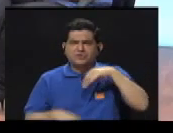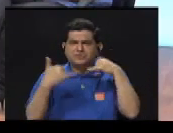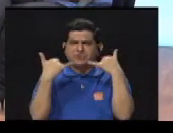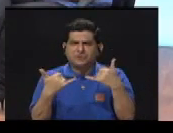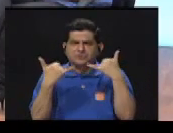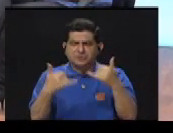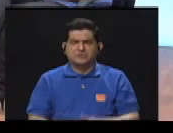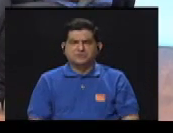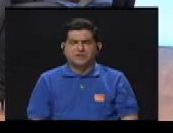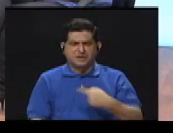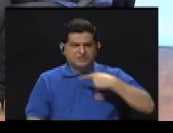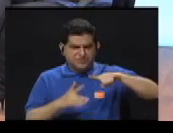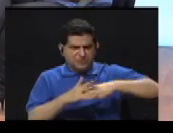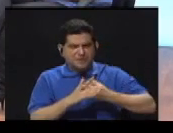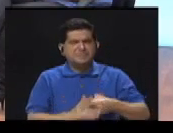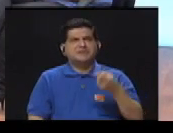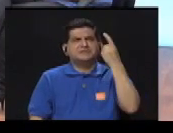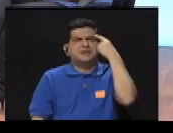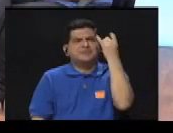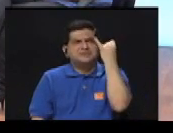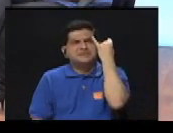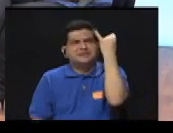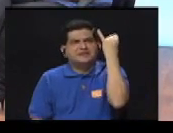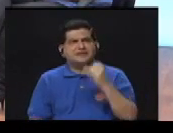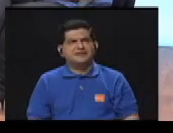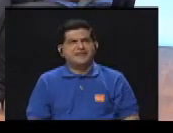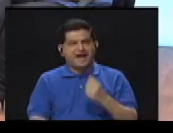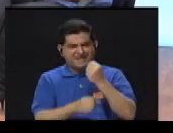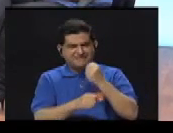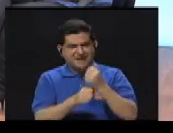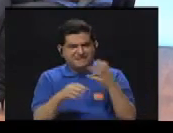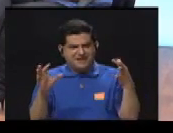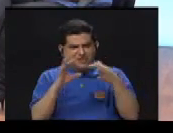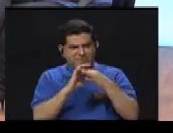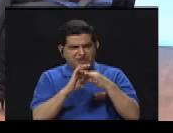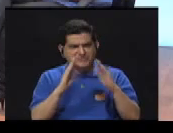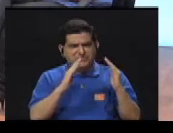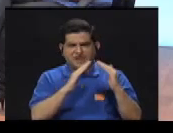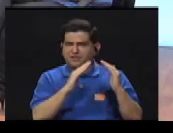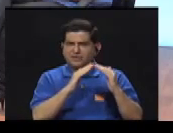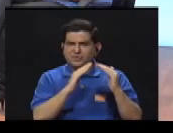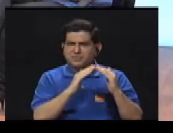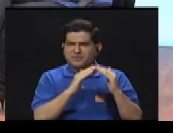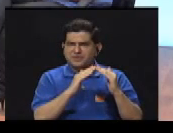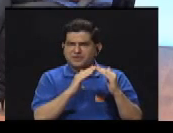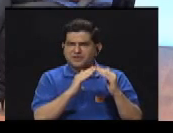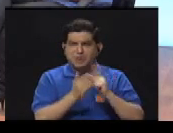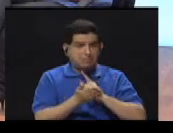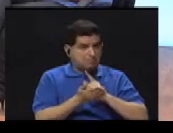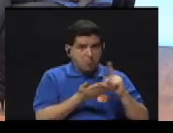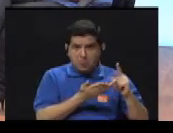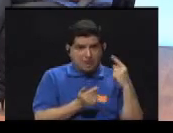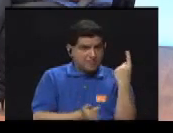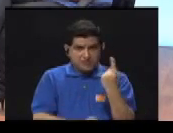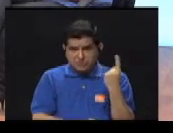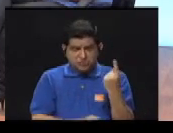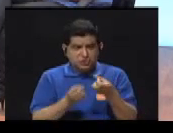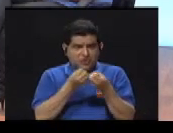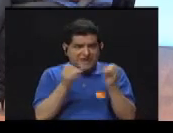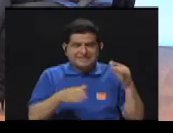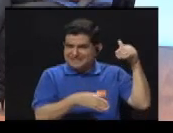ya, digamos, yo empecé a replantearme la idea de hacer un trabajo acerca de la convivencia, meramente por